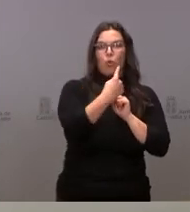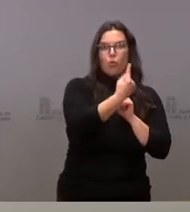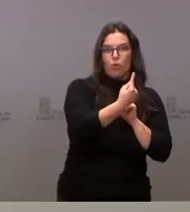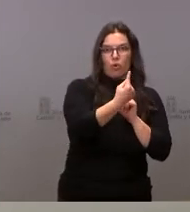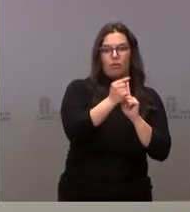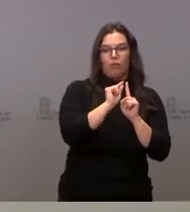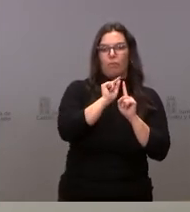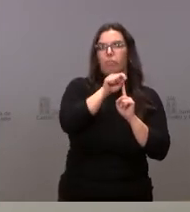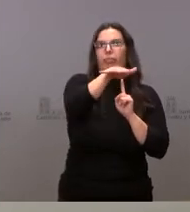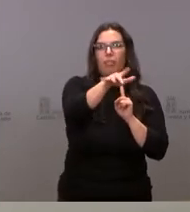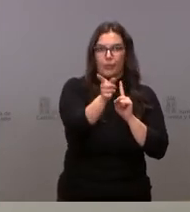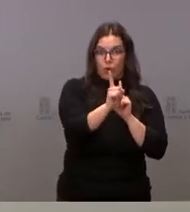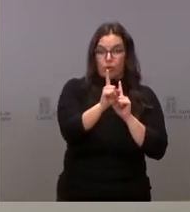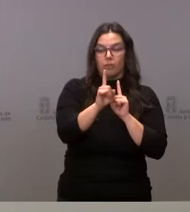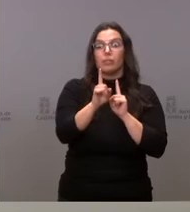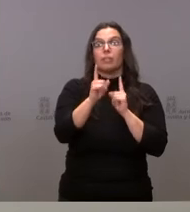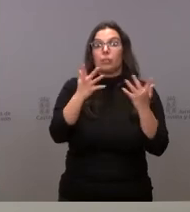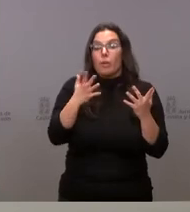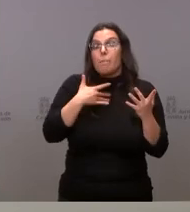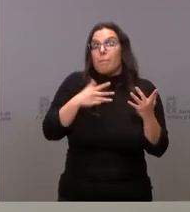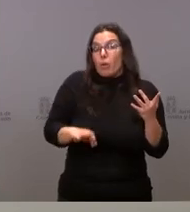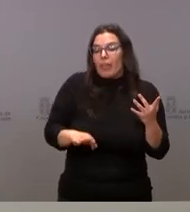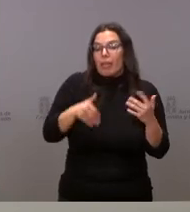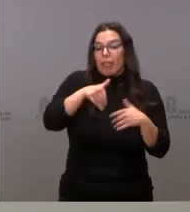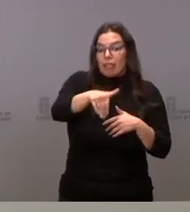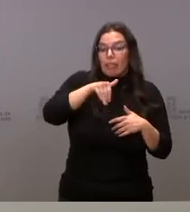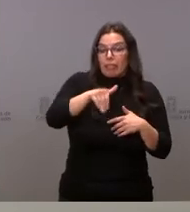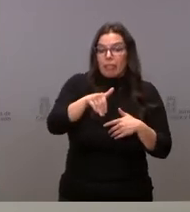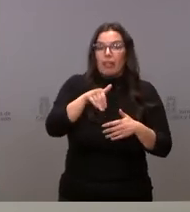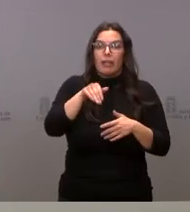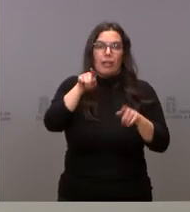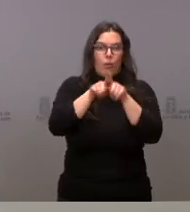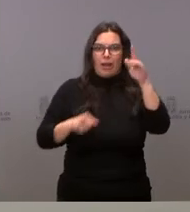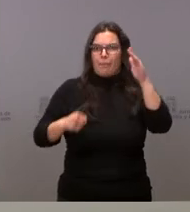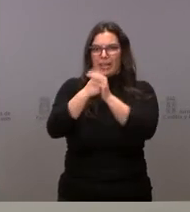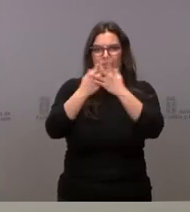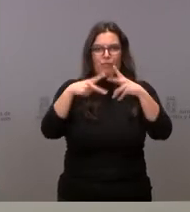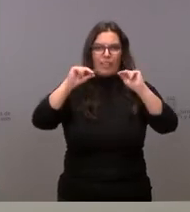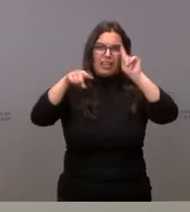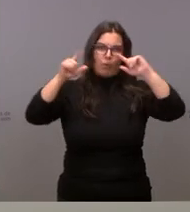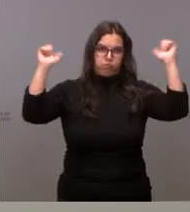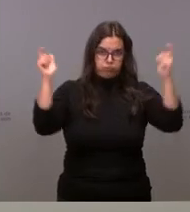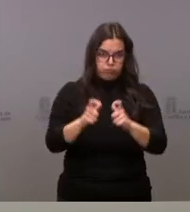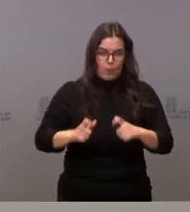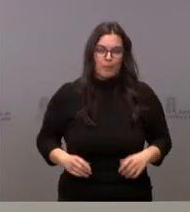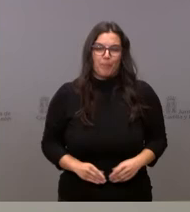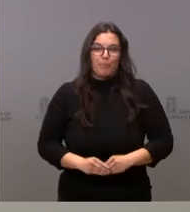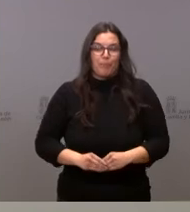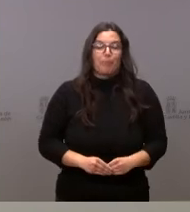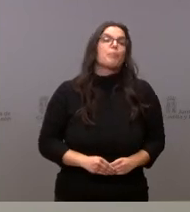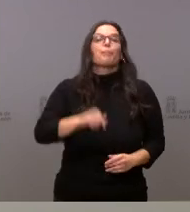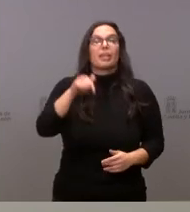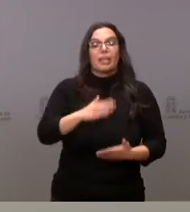que en breve plazo podremos alcanzar el pico de esta incidencia concretamente los datos de incidencia a nuestra comunidad a